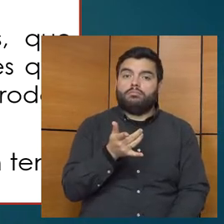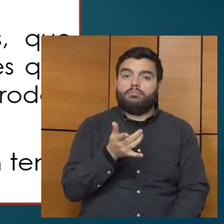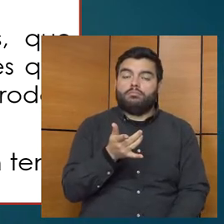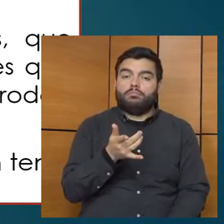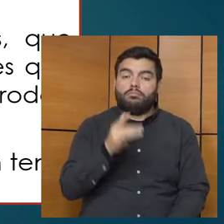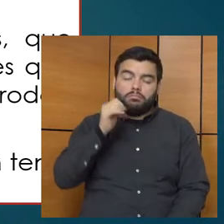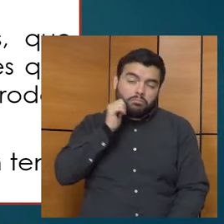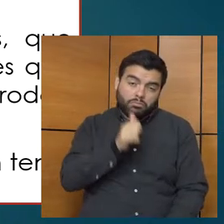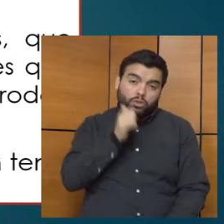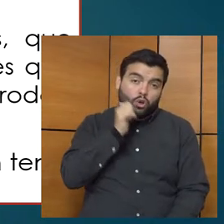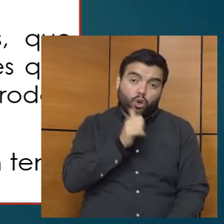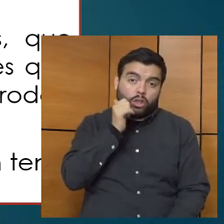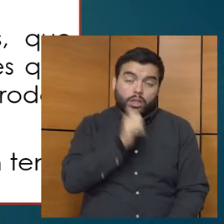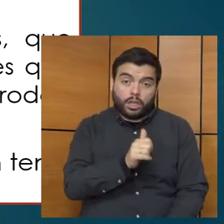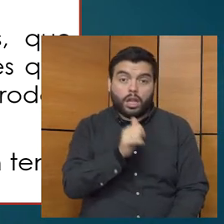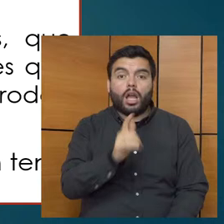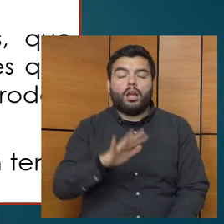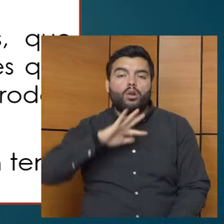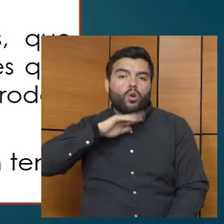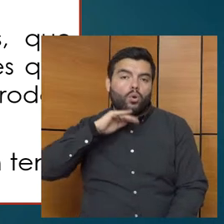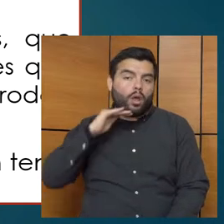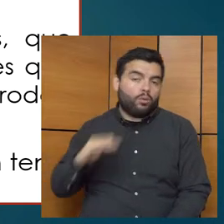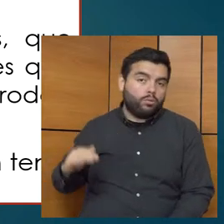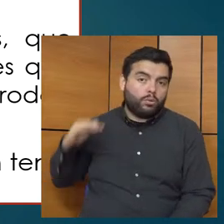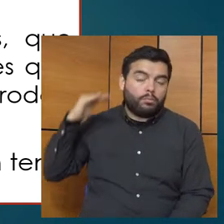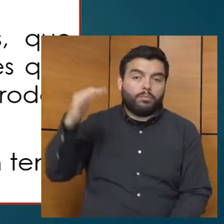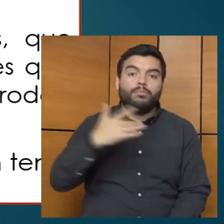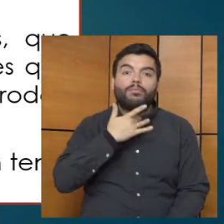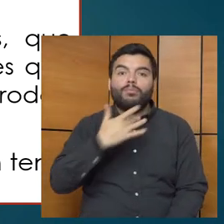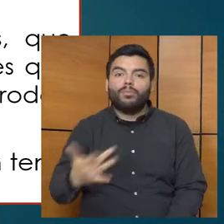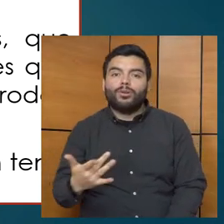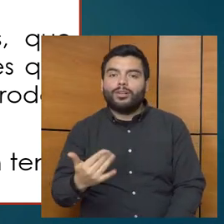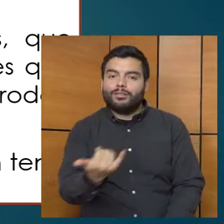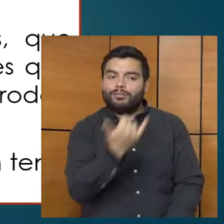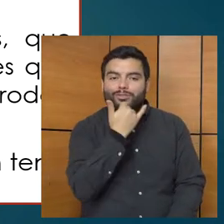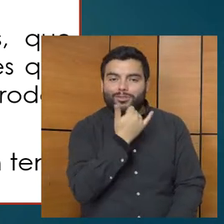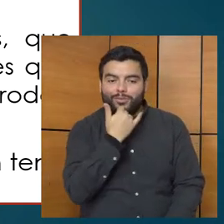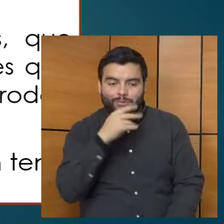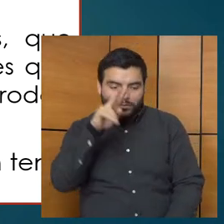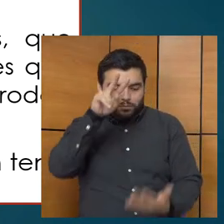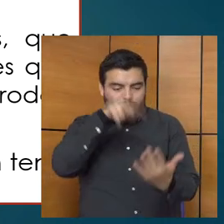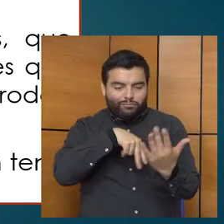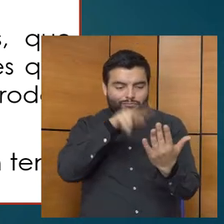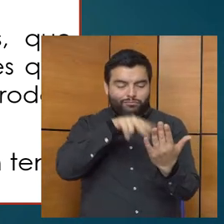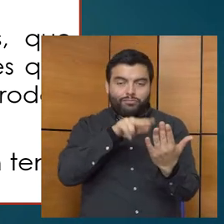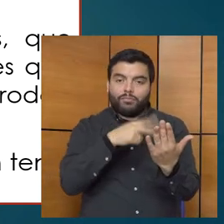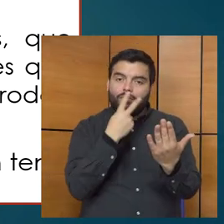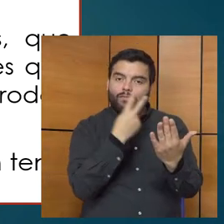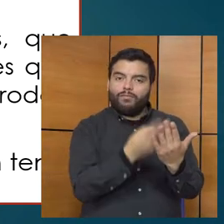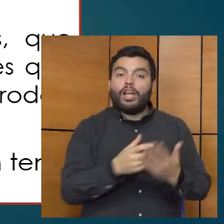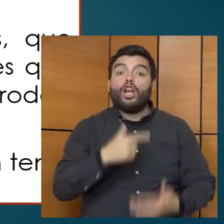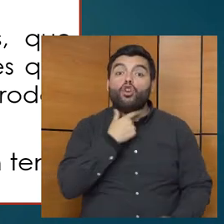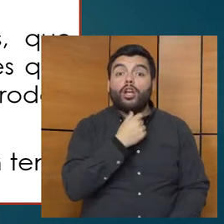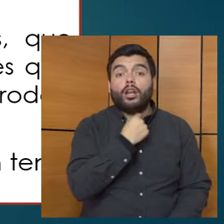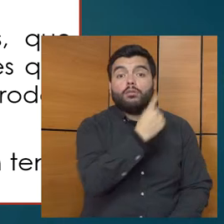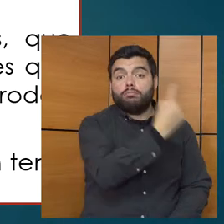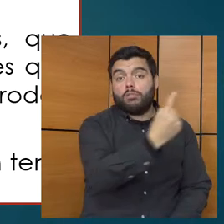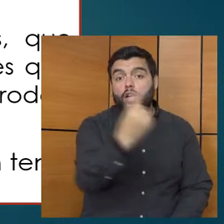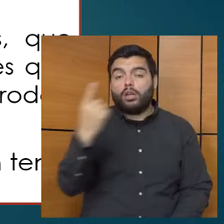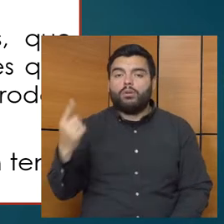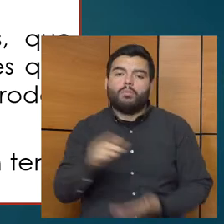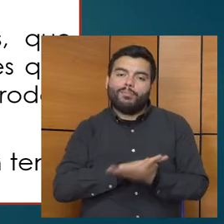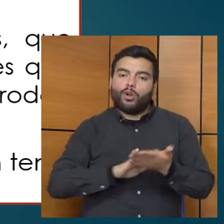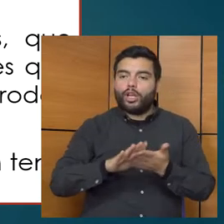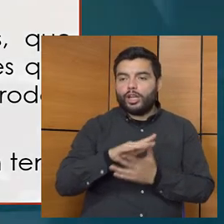cierta frecuencia entre los adultos mayores. ¿Por qué? Porque es una forma sencilla de ver pues lo que le gusta a cada uno. Si a uno le